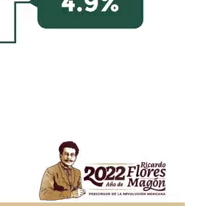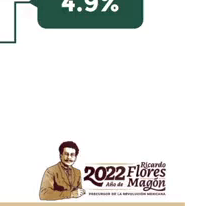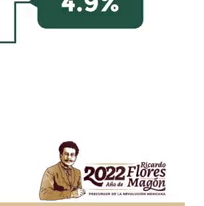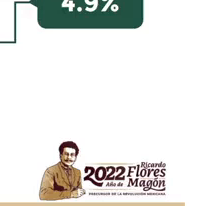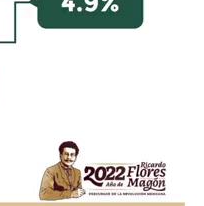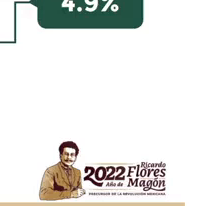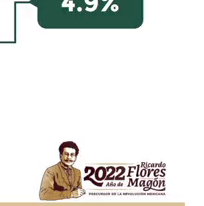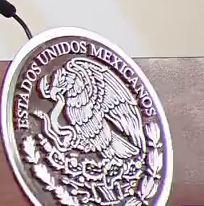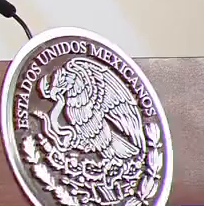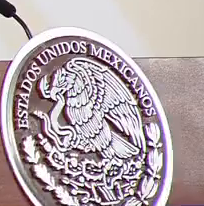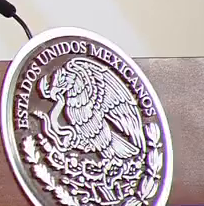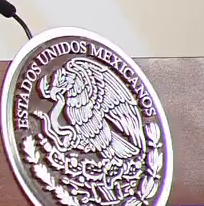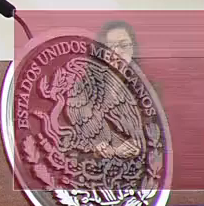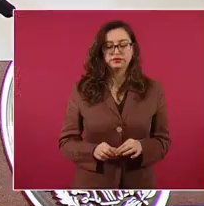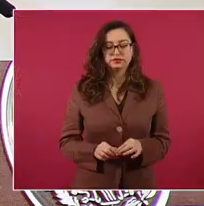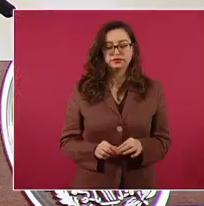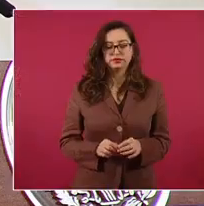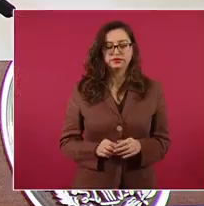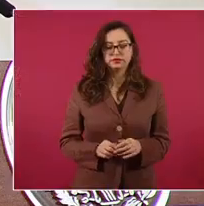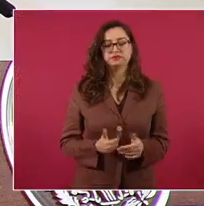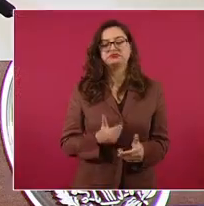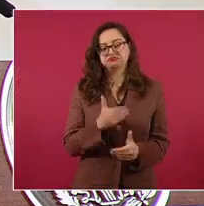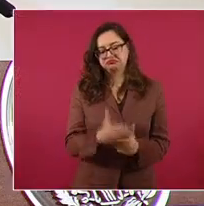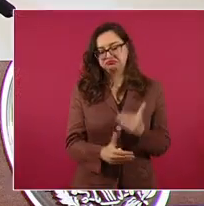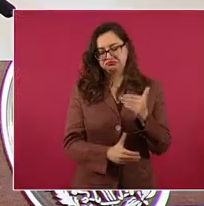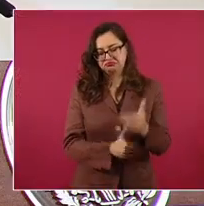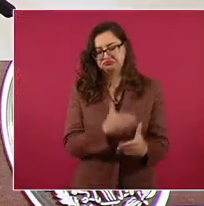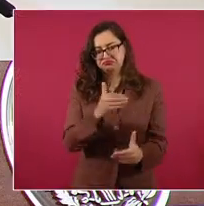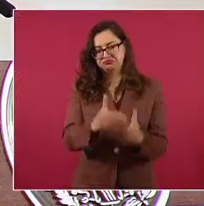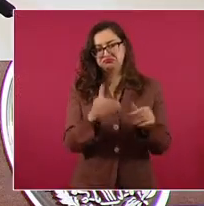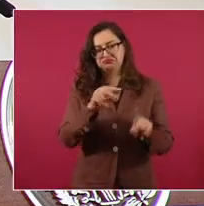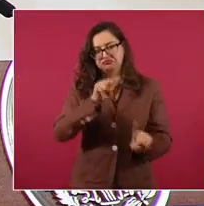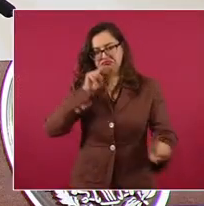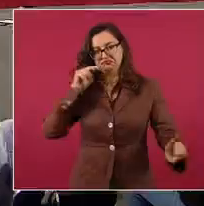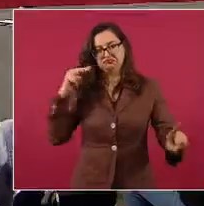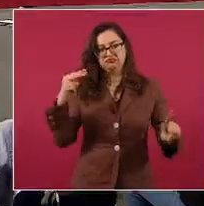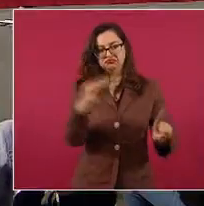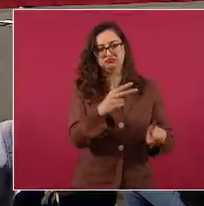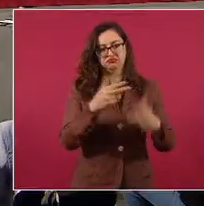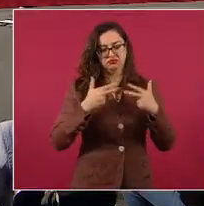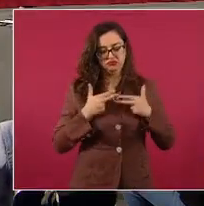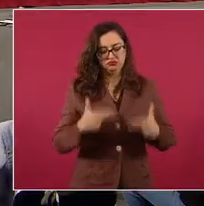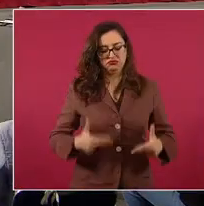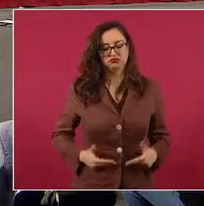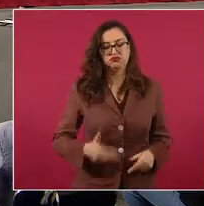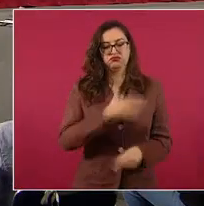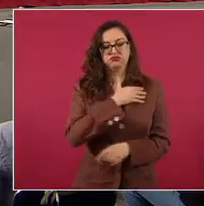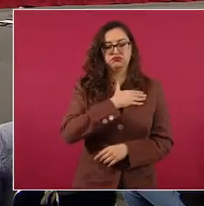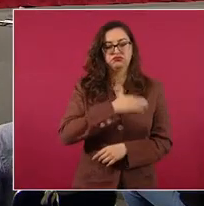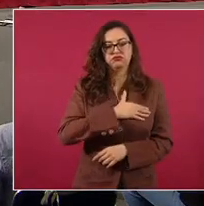perspectiva humanista y de justicia. Y recordando la frase